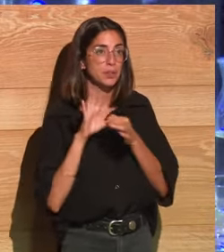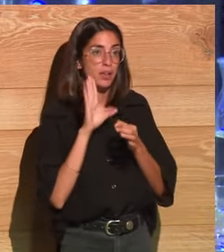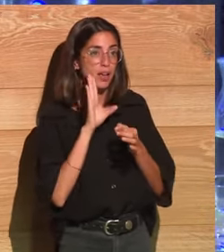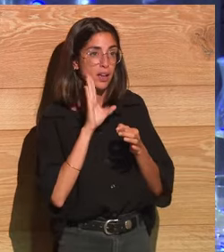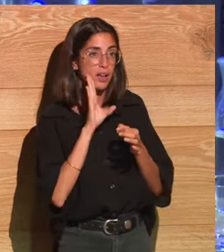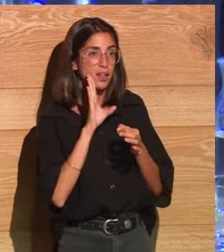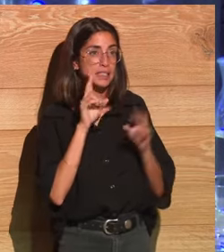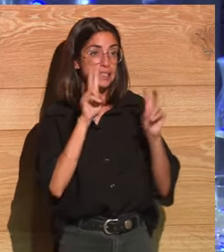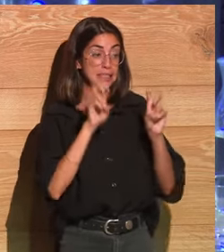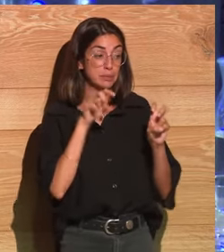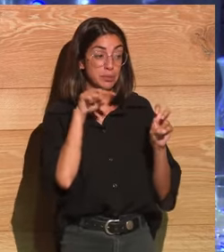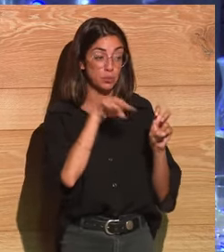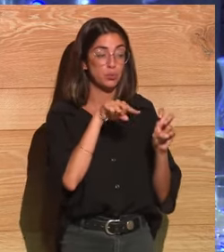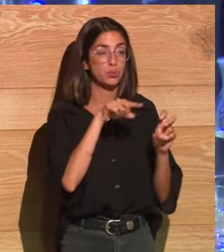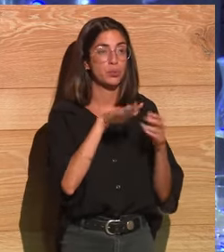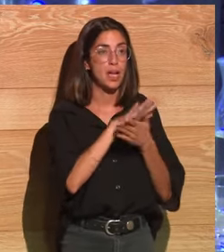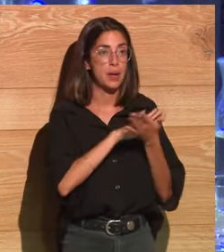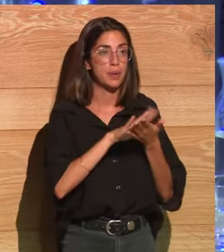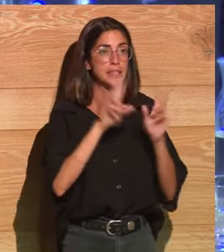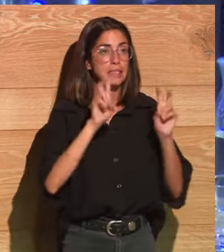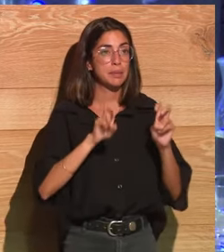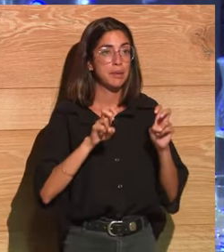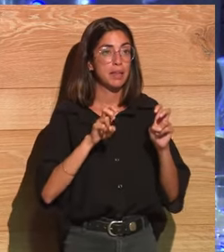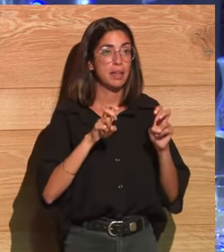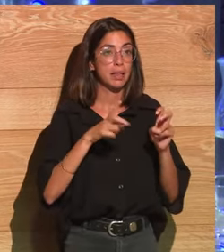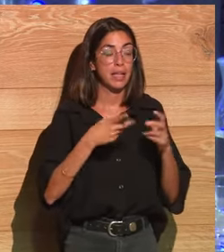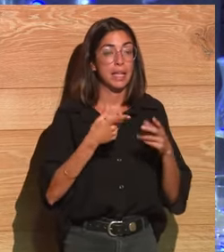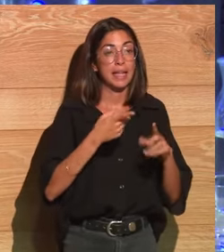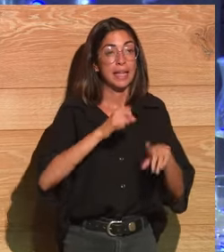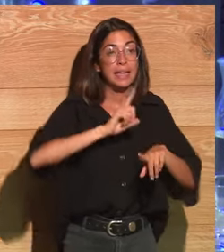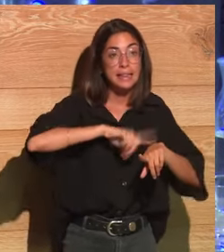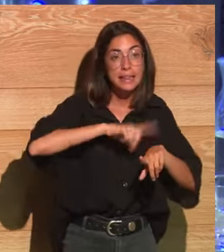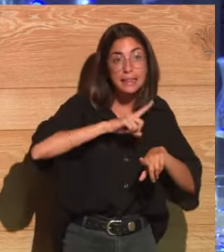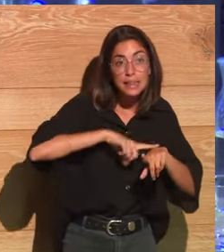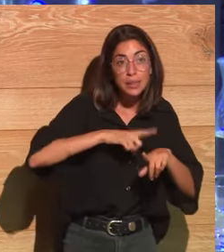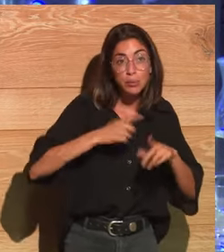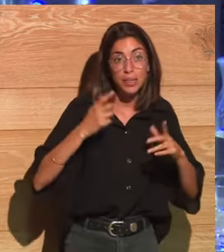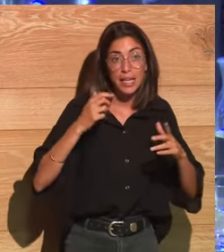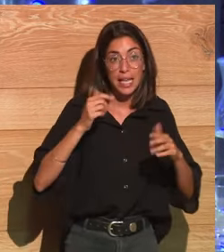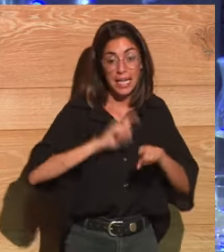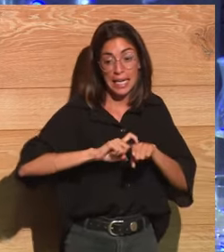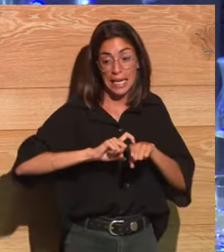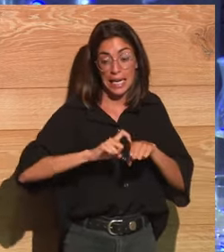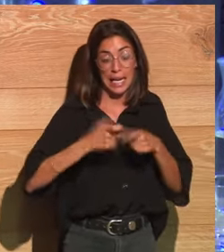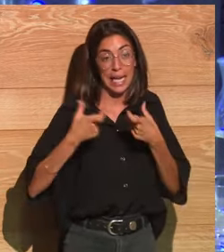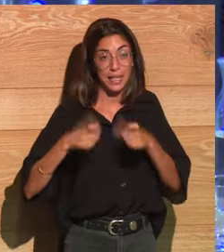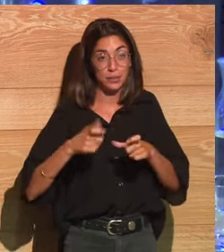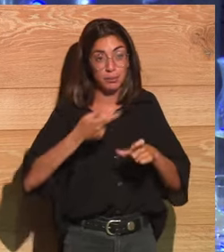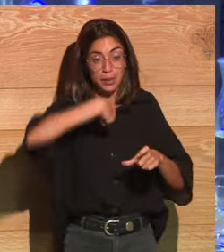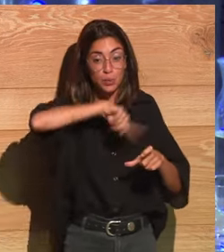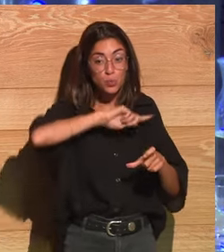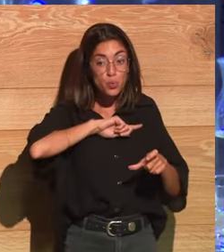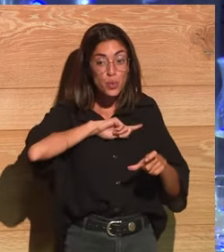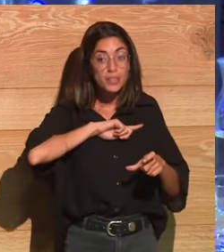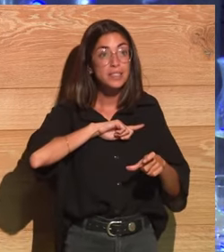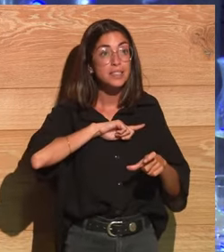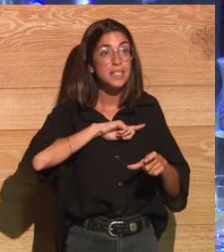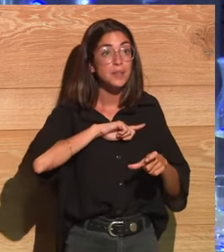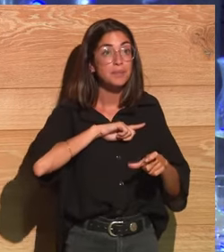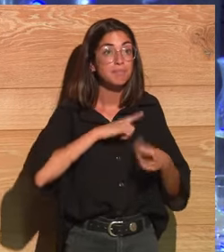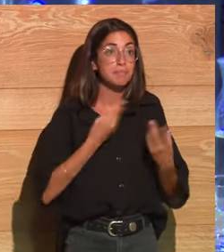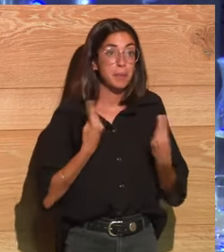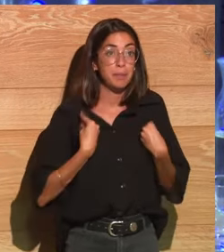ahora, ¿no? Uno de los temas que tocas, que es la longevidad o el tiempo en nuestra especie, sobre todo el tiempo que le hemos ganado o